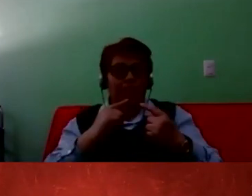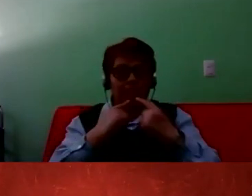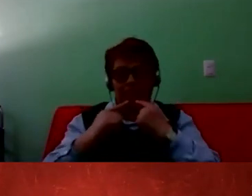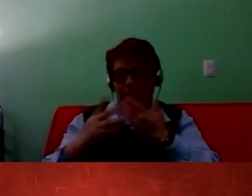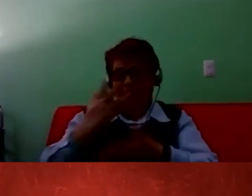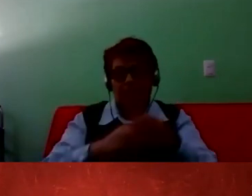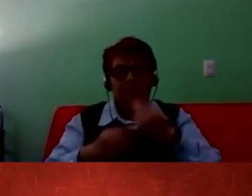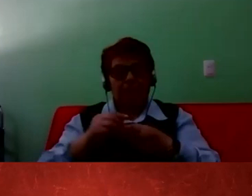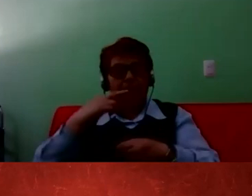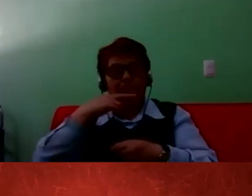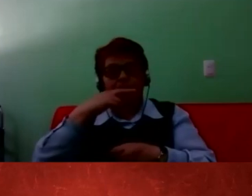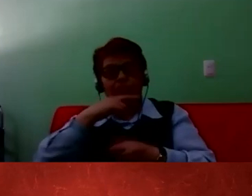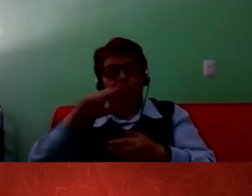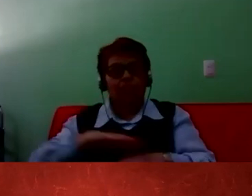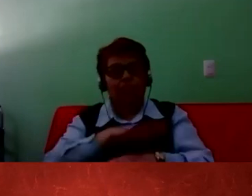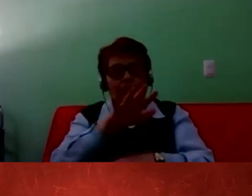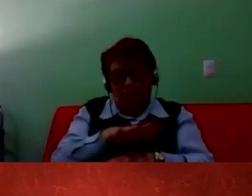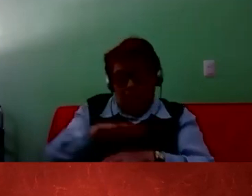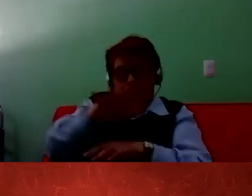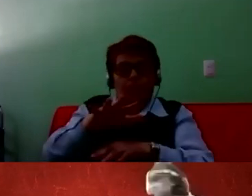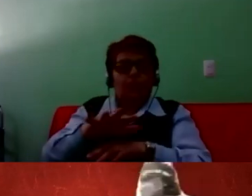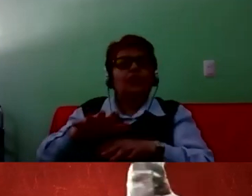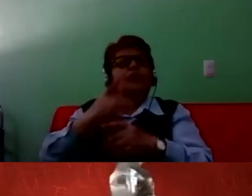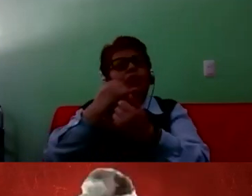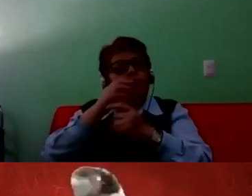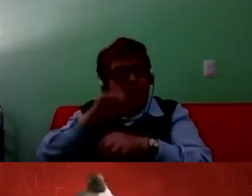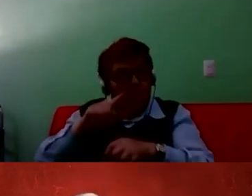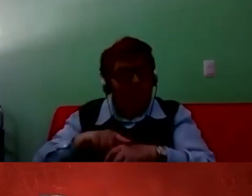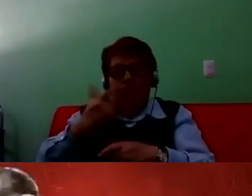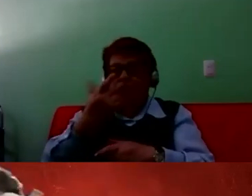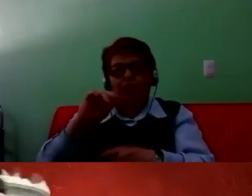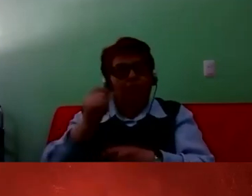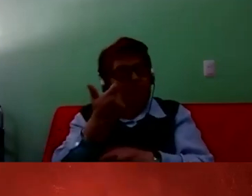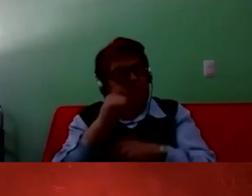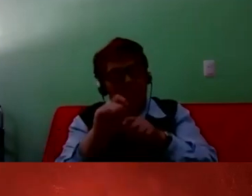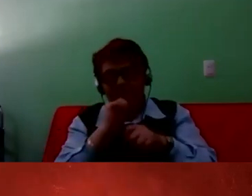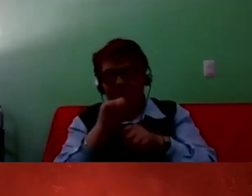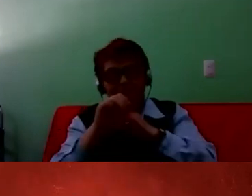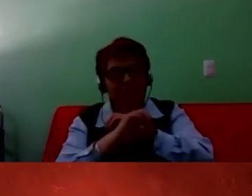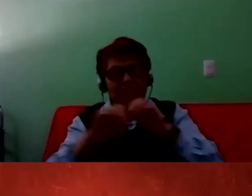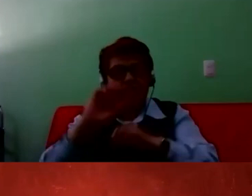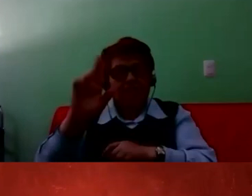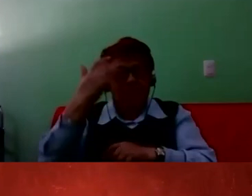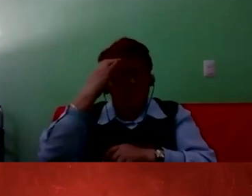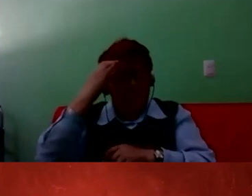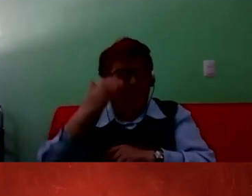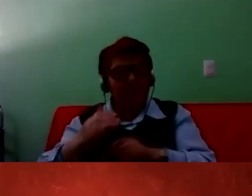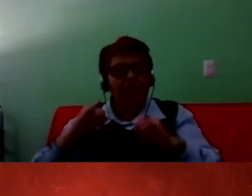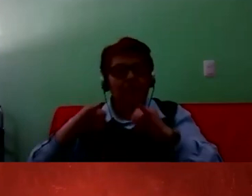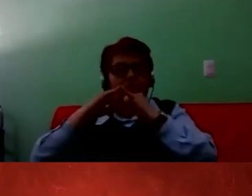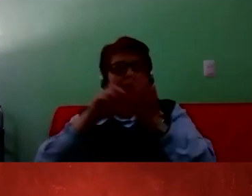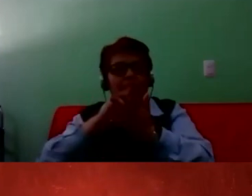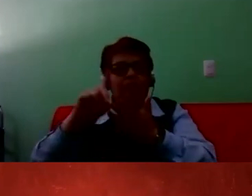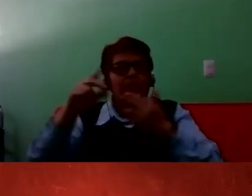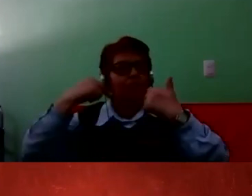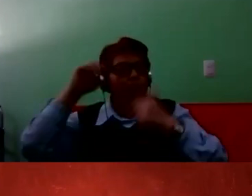rápida los espacios culturales y sin costo pudieran tener este reconocimiento. El Instituto de Derechos